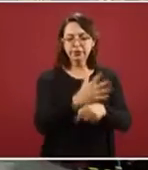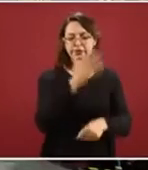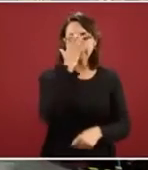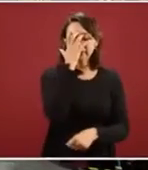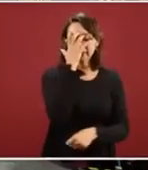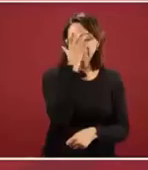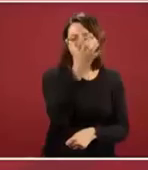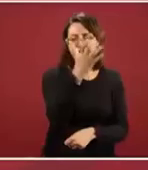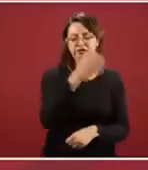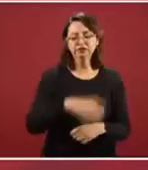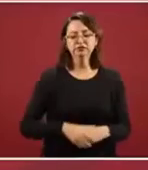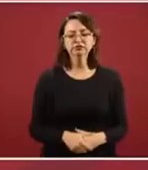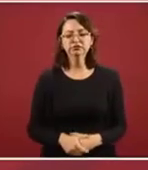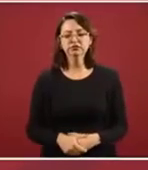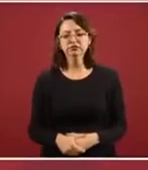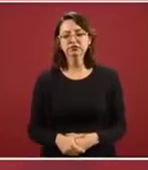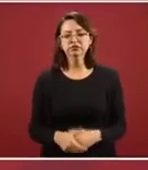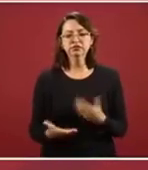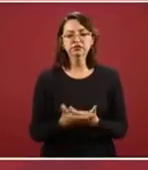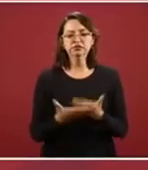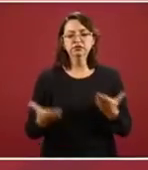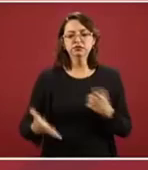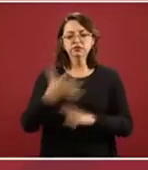Ya hay otras condiciones.